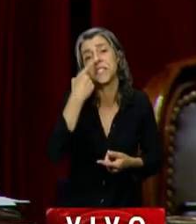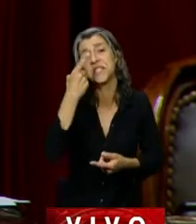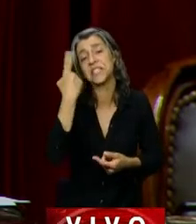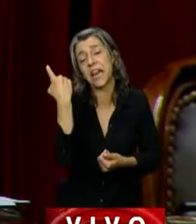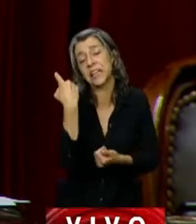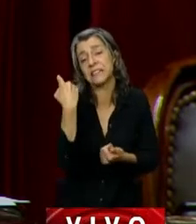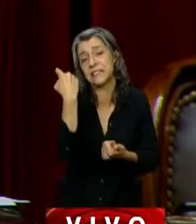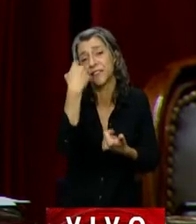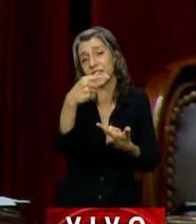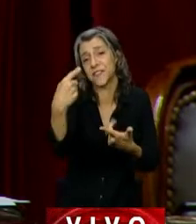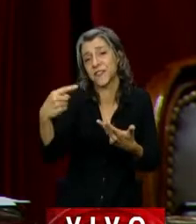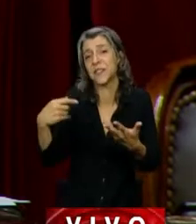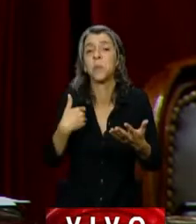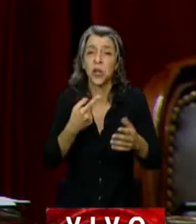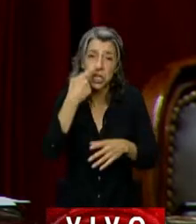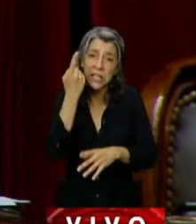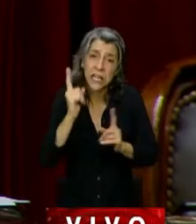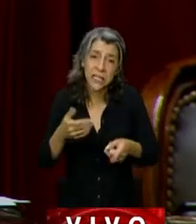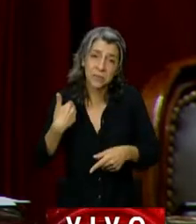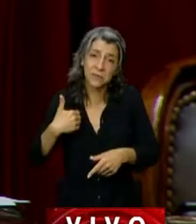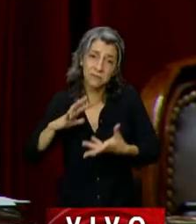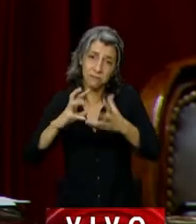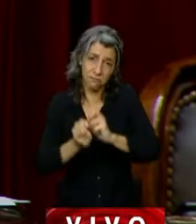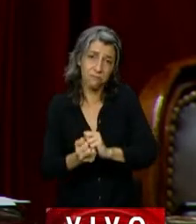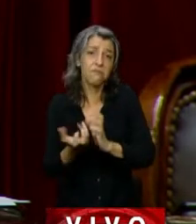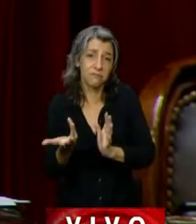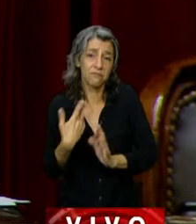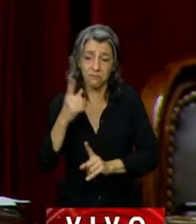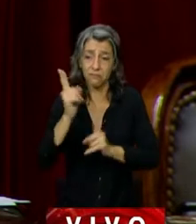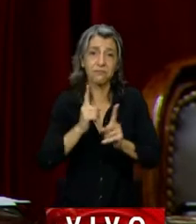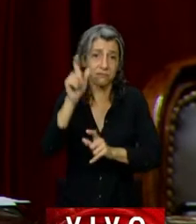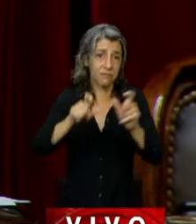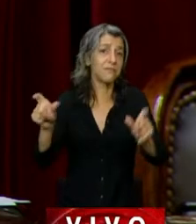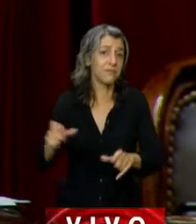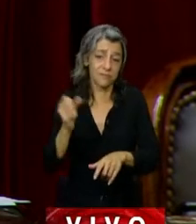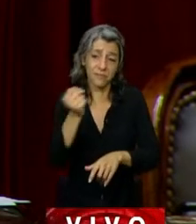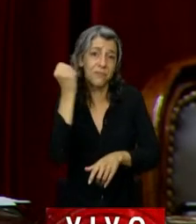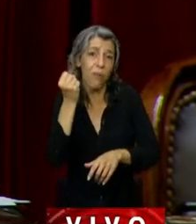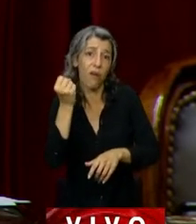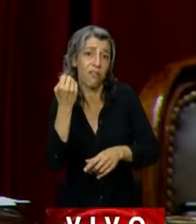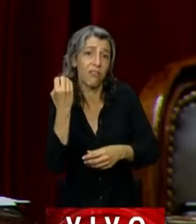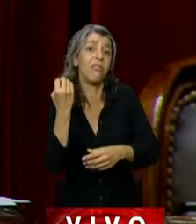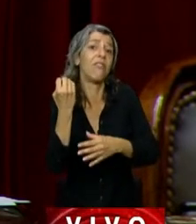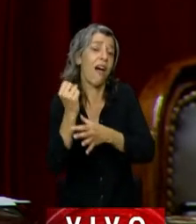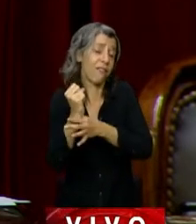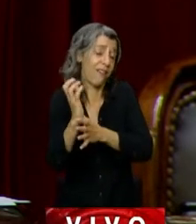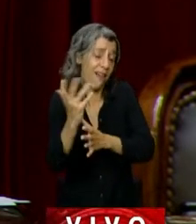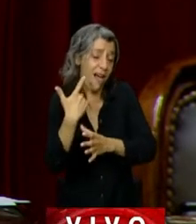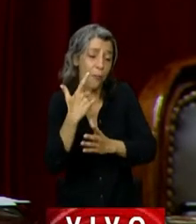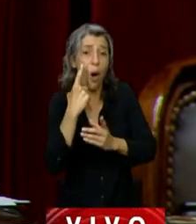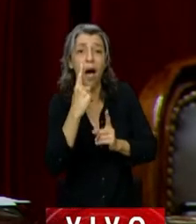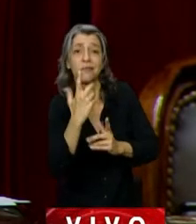que atentan contra la Argentina y hubo actores que han sido funcionales a esos intereses, porque yo no tengo dudas de que los